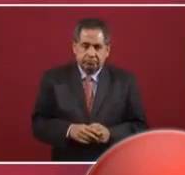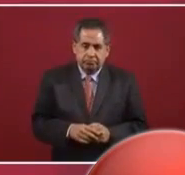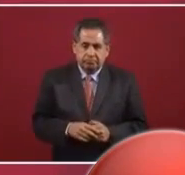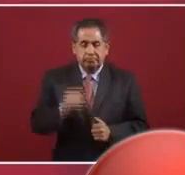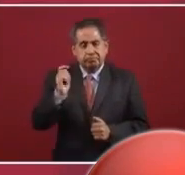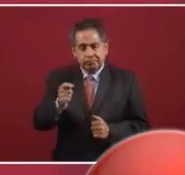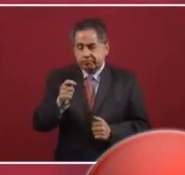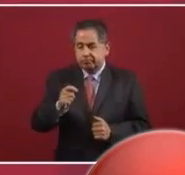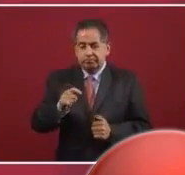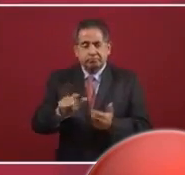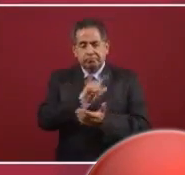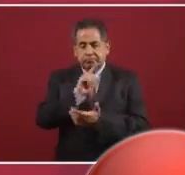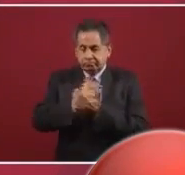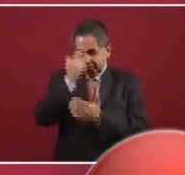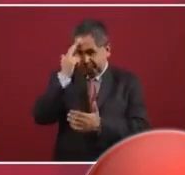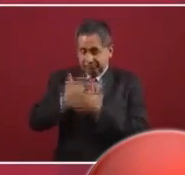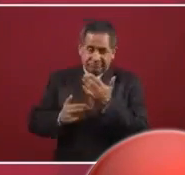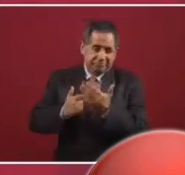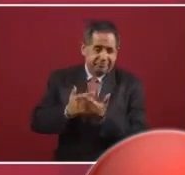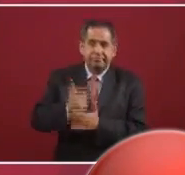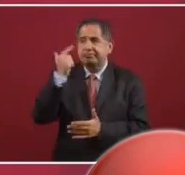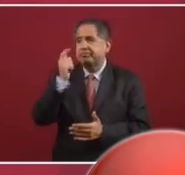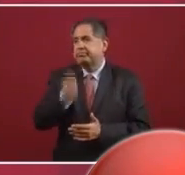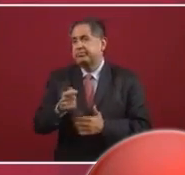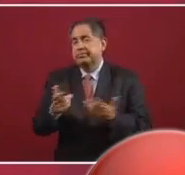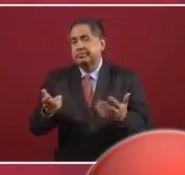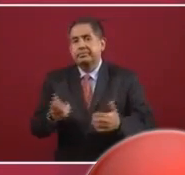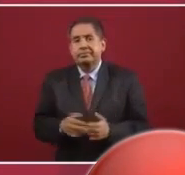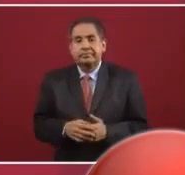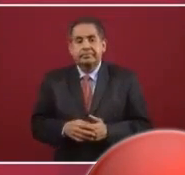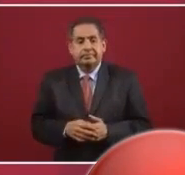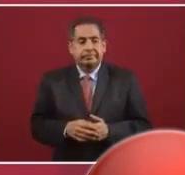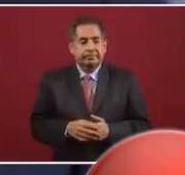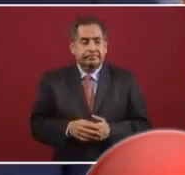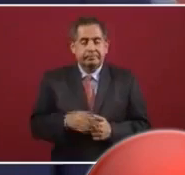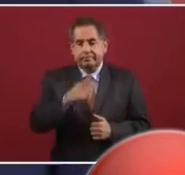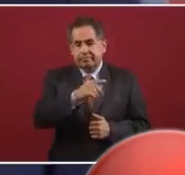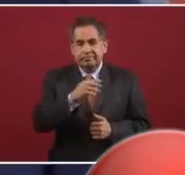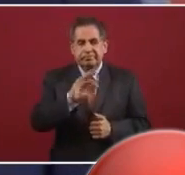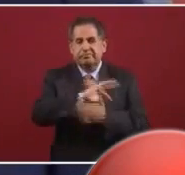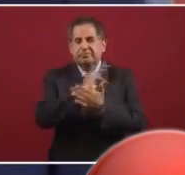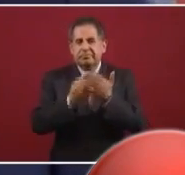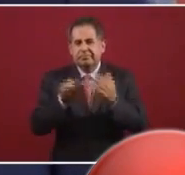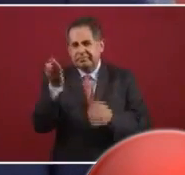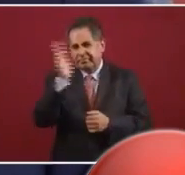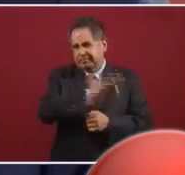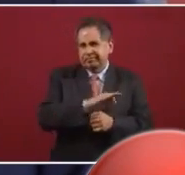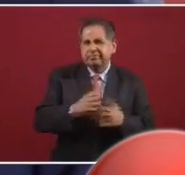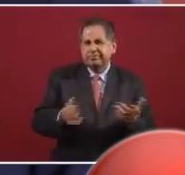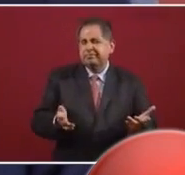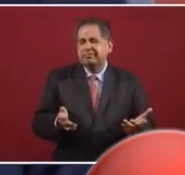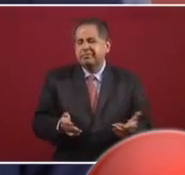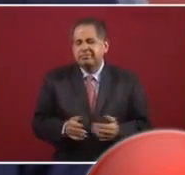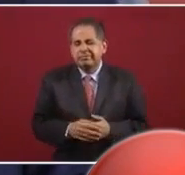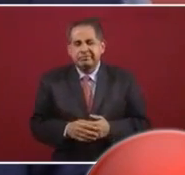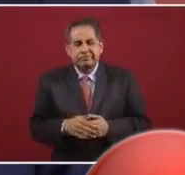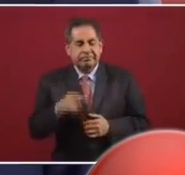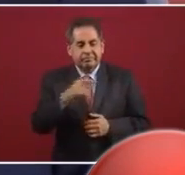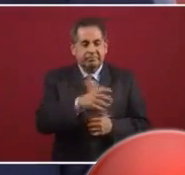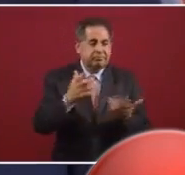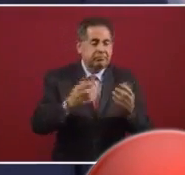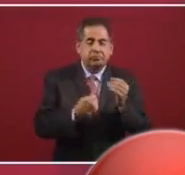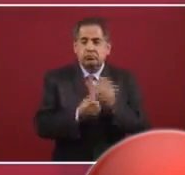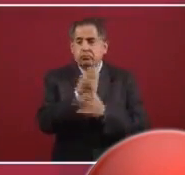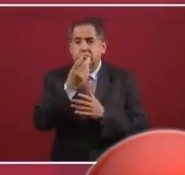sea delito grave la facturación falsa, la creación de